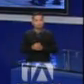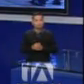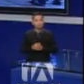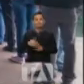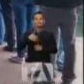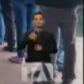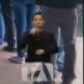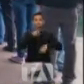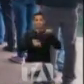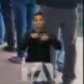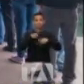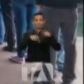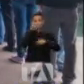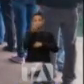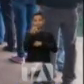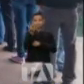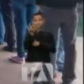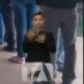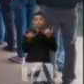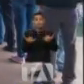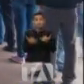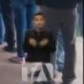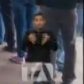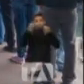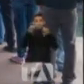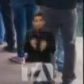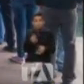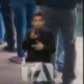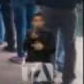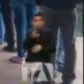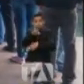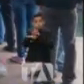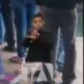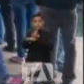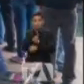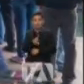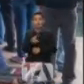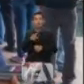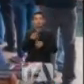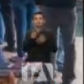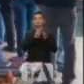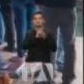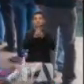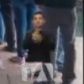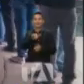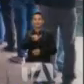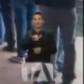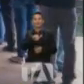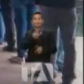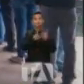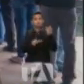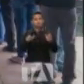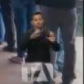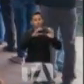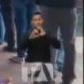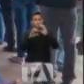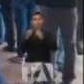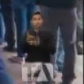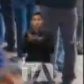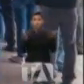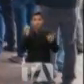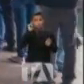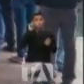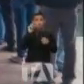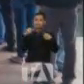tal, Gisela? Muy buenos días. Estamos en vivo y en directo en la estación de la Y del Trole, precisamente para conversar con los usuarios, con esas mujeres que a